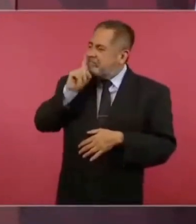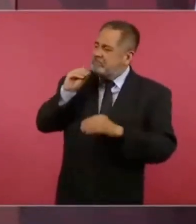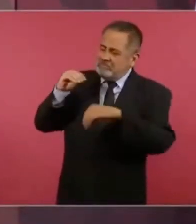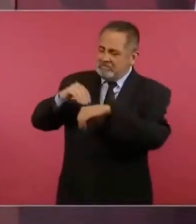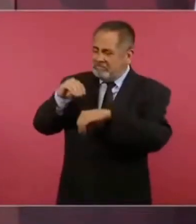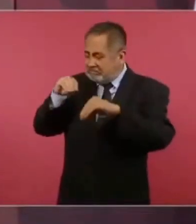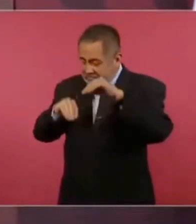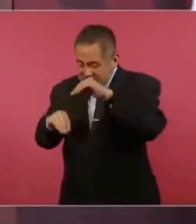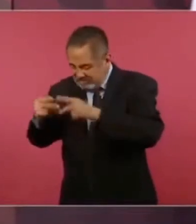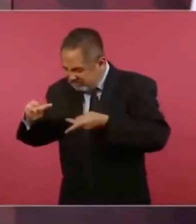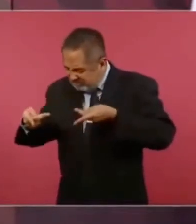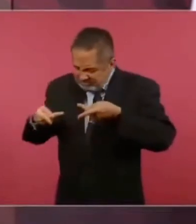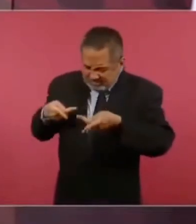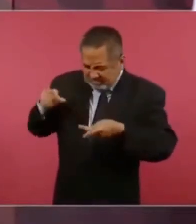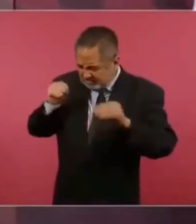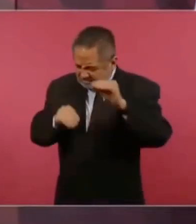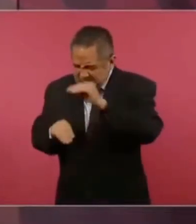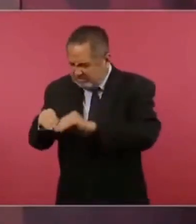la